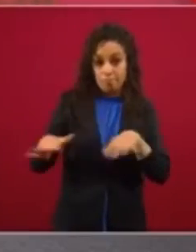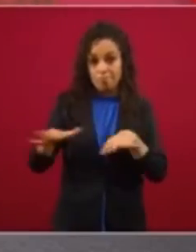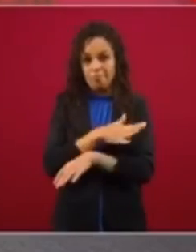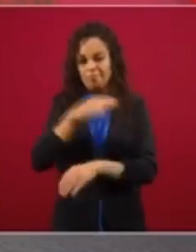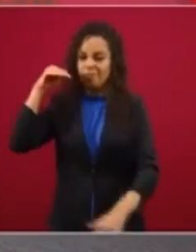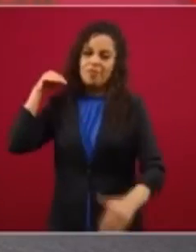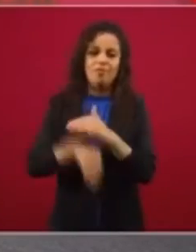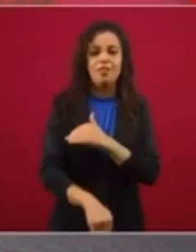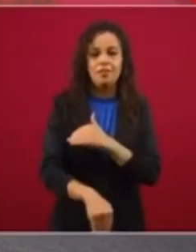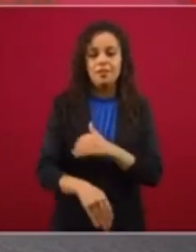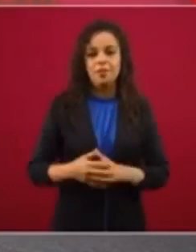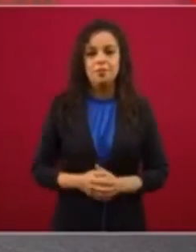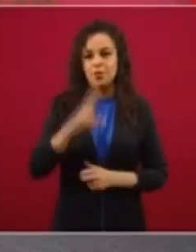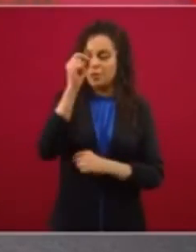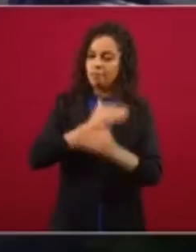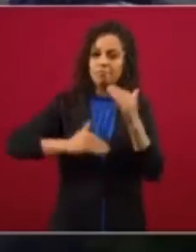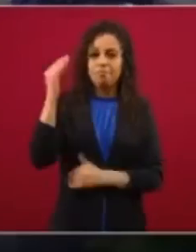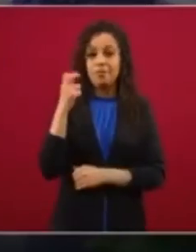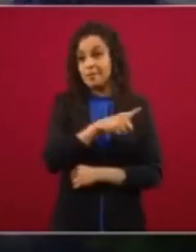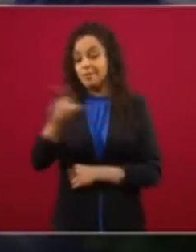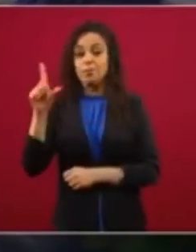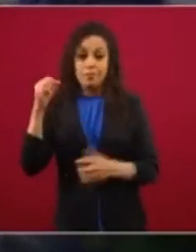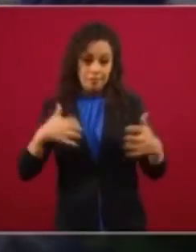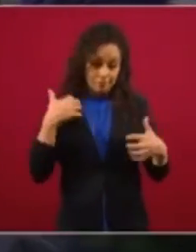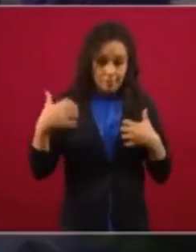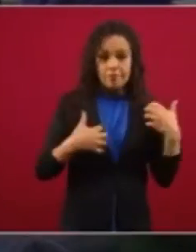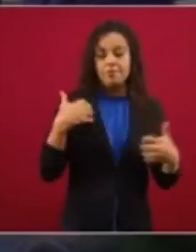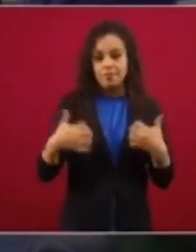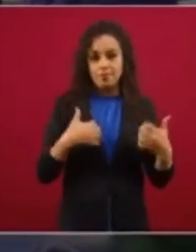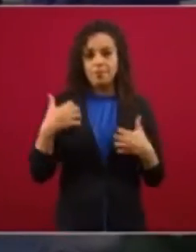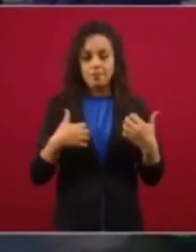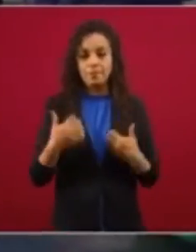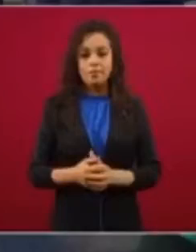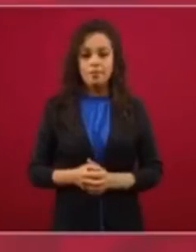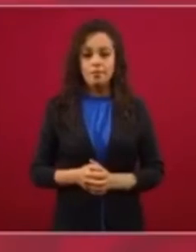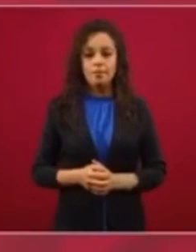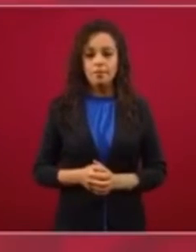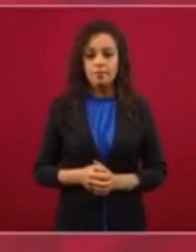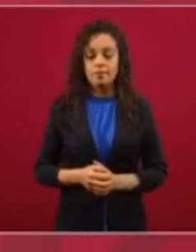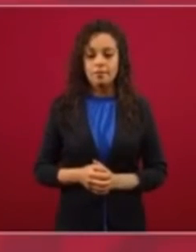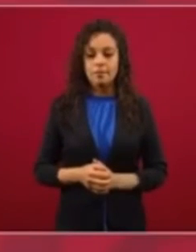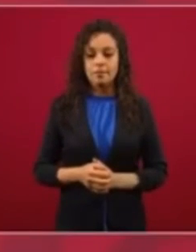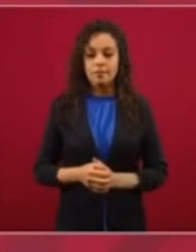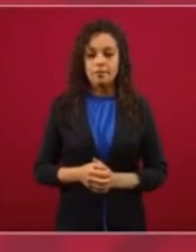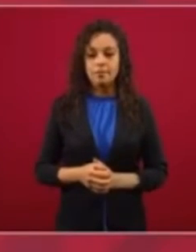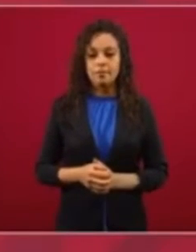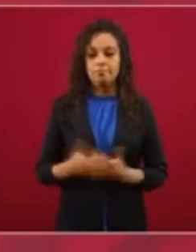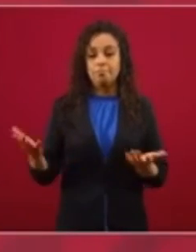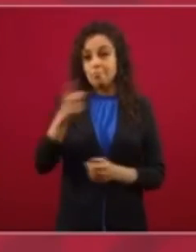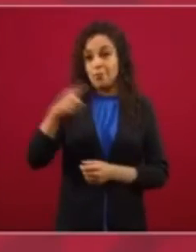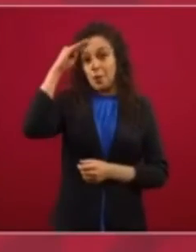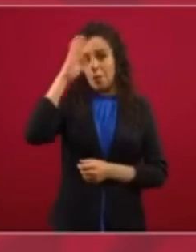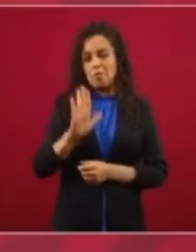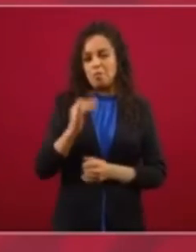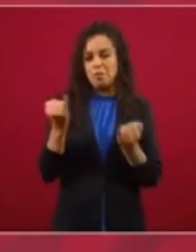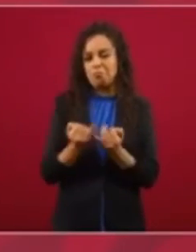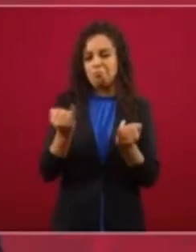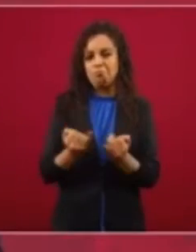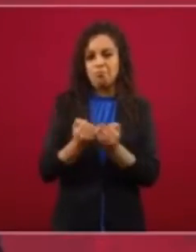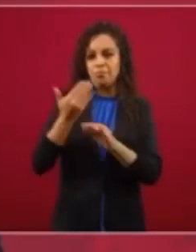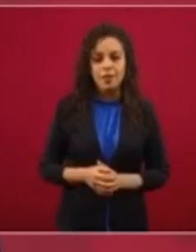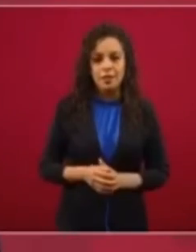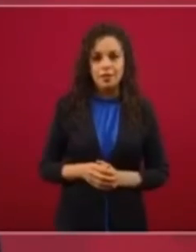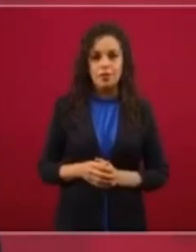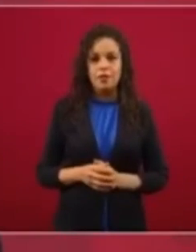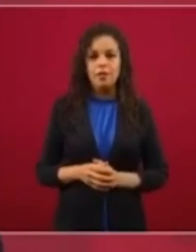Eso es lo que los tiene inquietos, es que pensaron que iba a ser la demagogia de siempre. ¿Se acuerdan cómo hablaban de